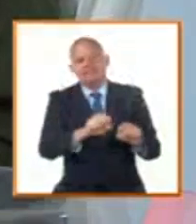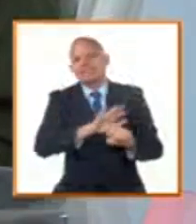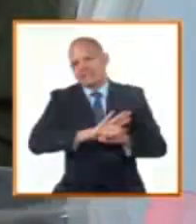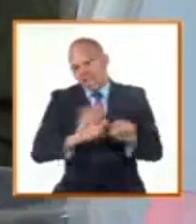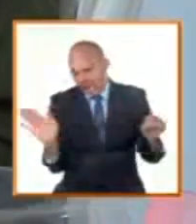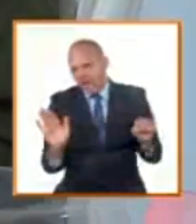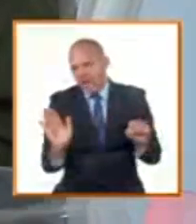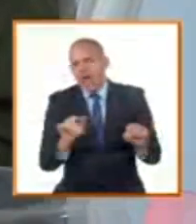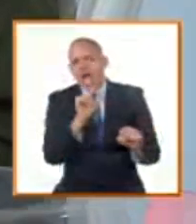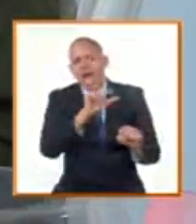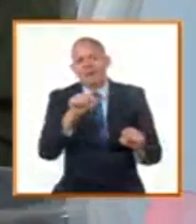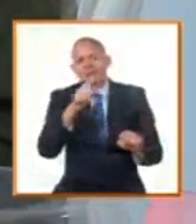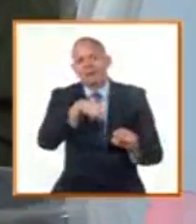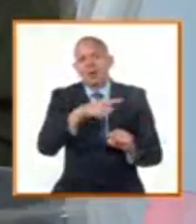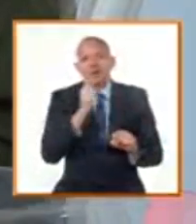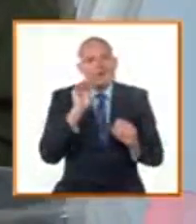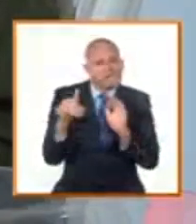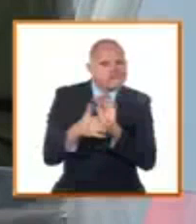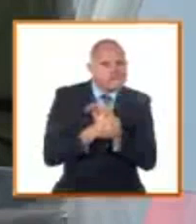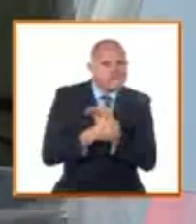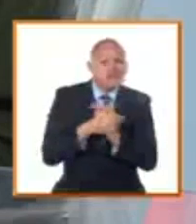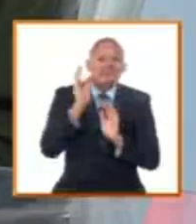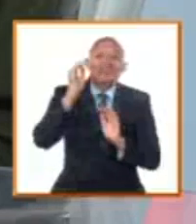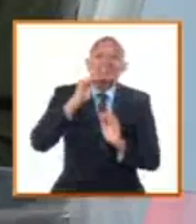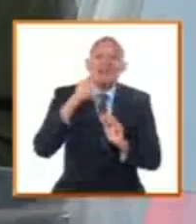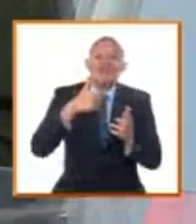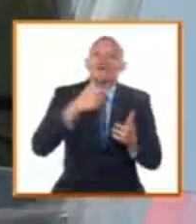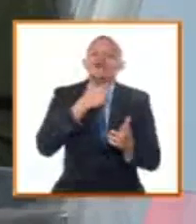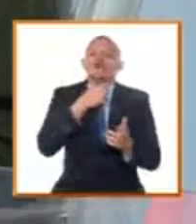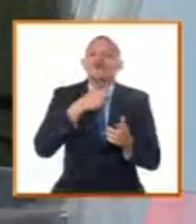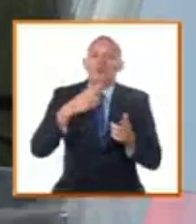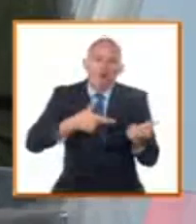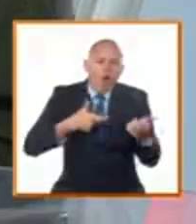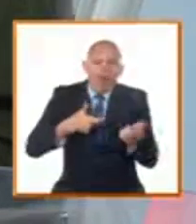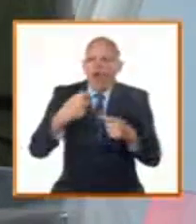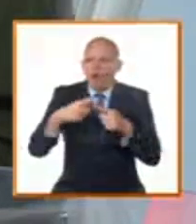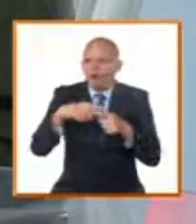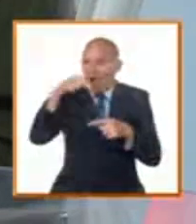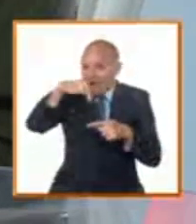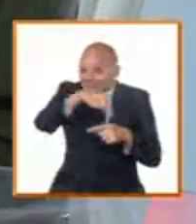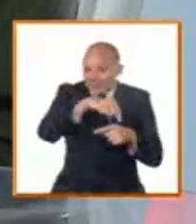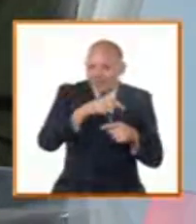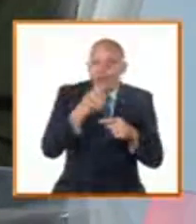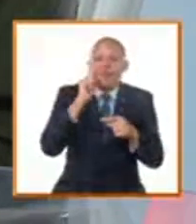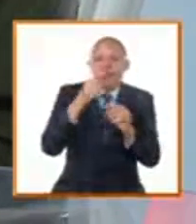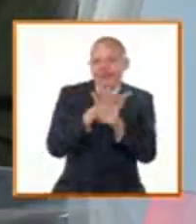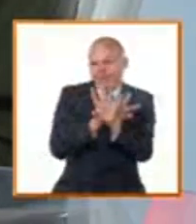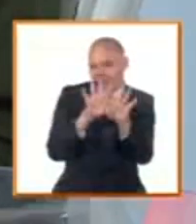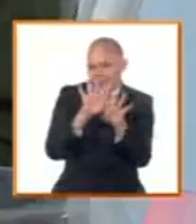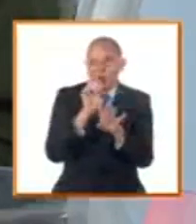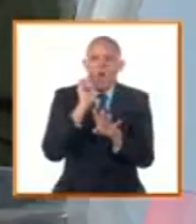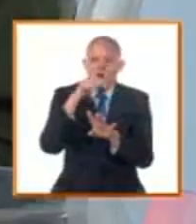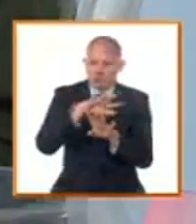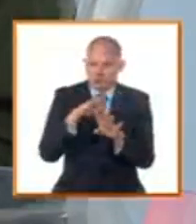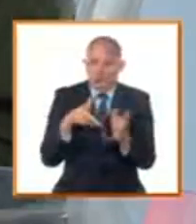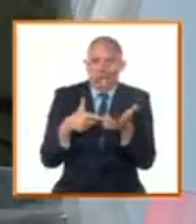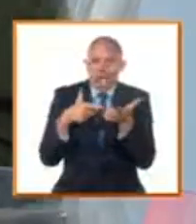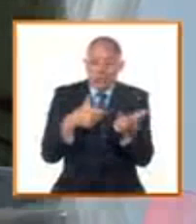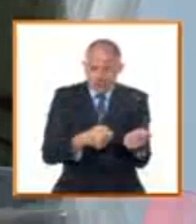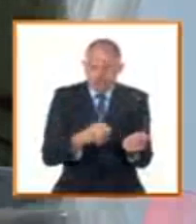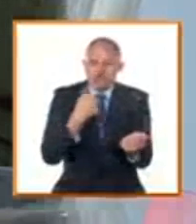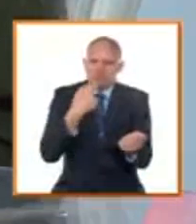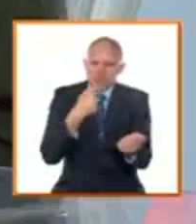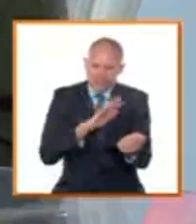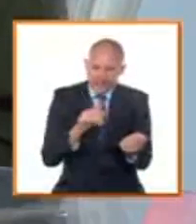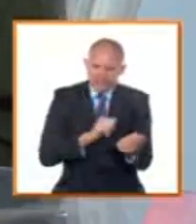25.168 plantas y 88.044 semillas. Cuando el país, cuando el mundo cuenta plantaciones y no